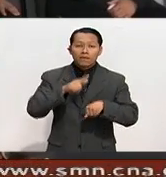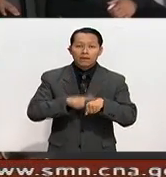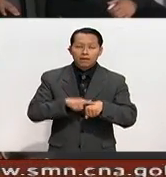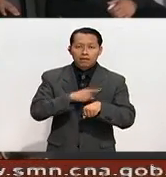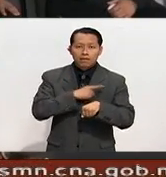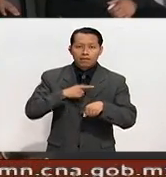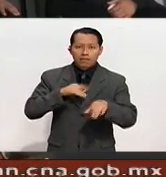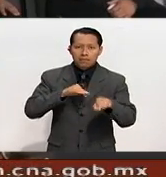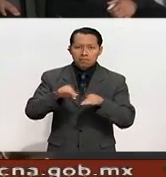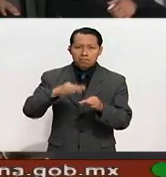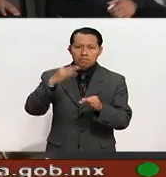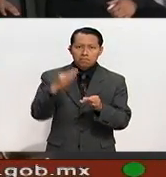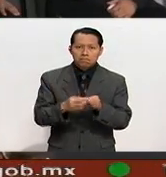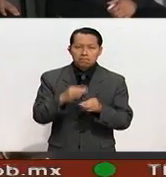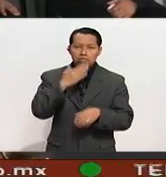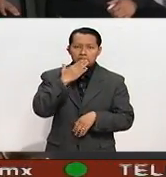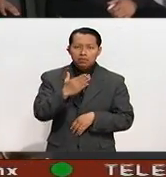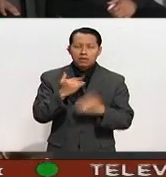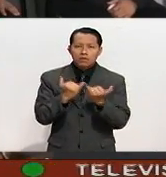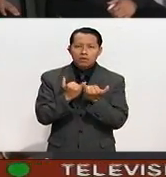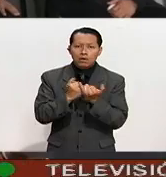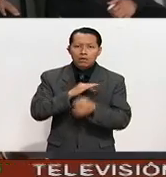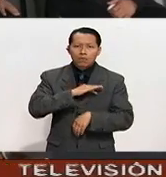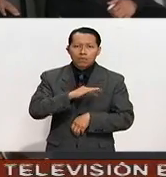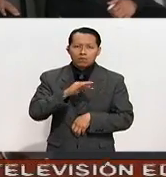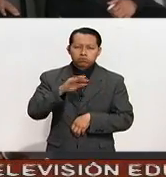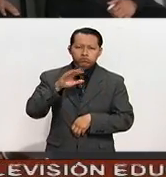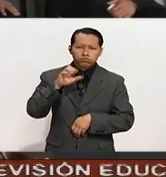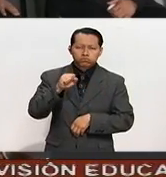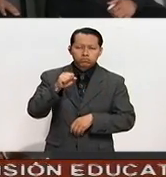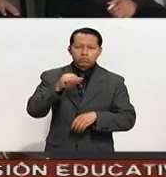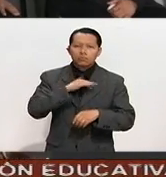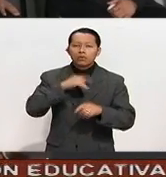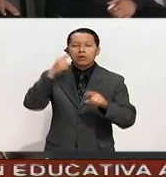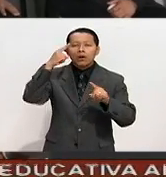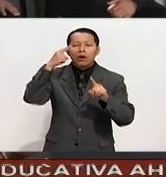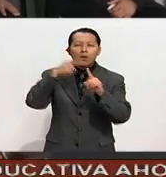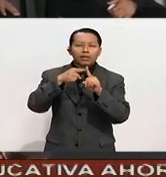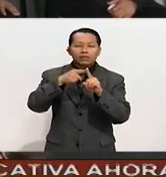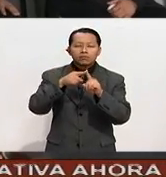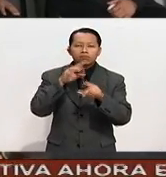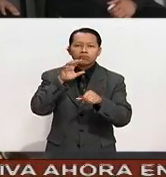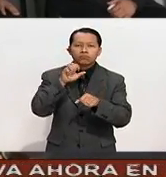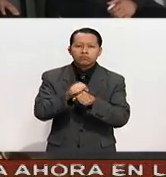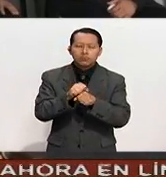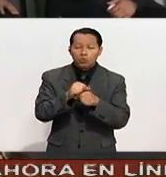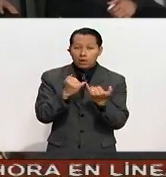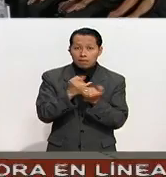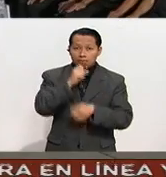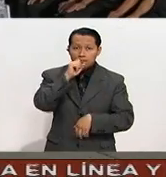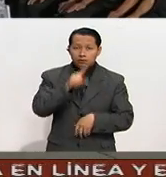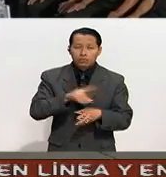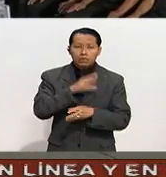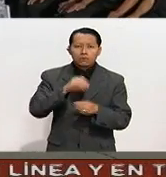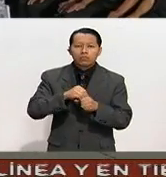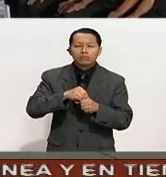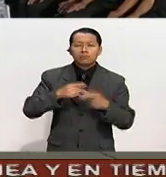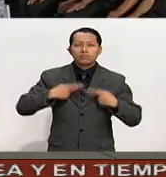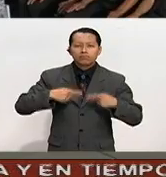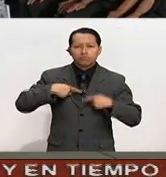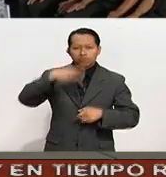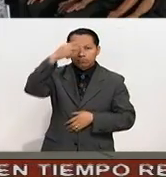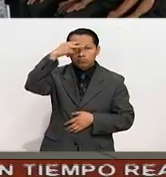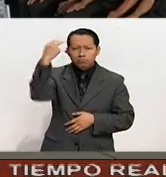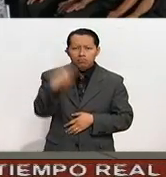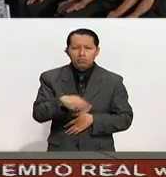trabajo contribuirá sin duda a lograr este objetivo, en el que las y los mexicanos puedan vivir